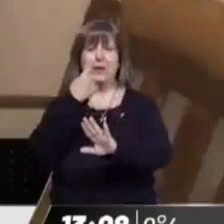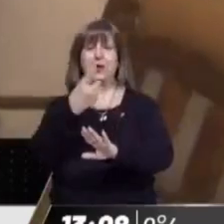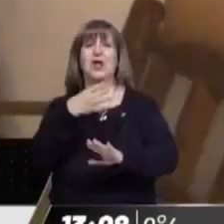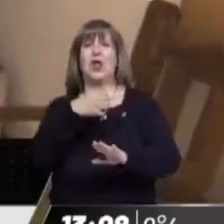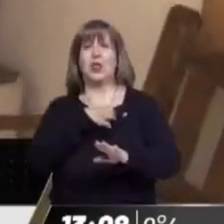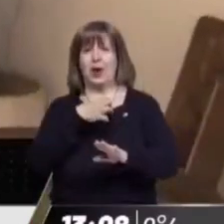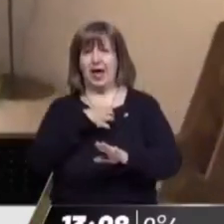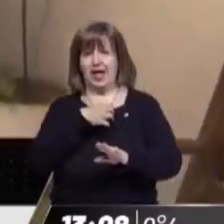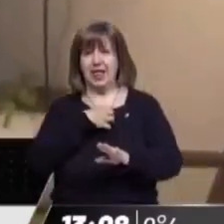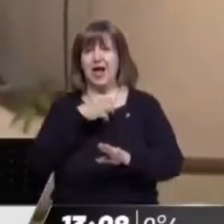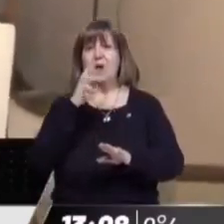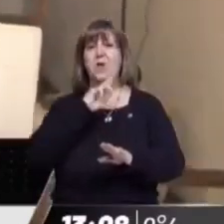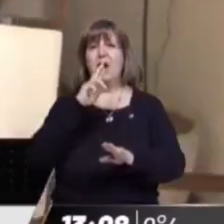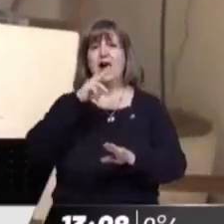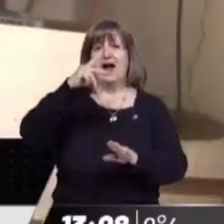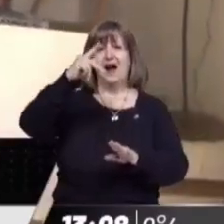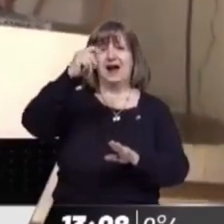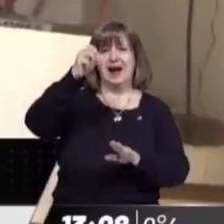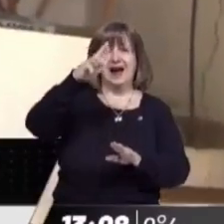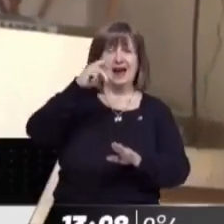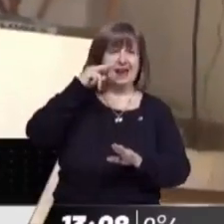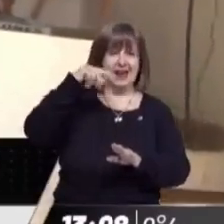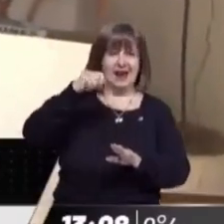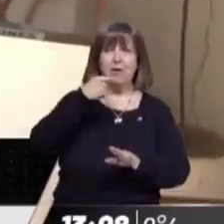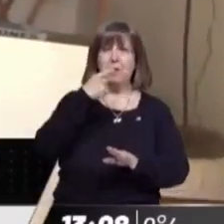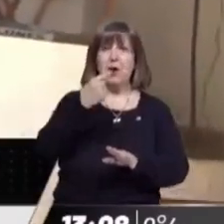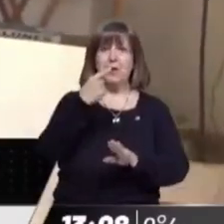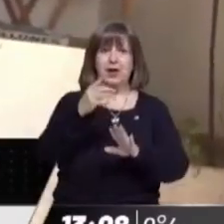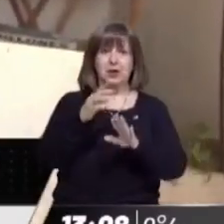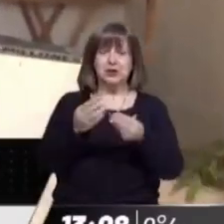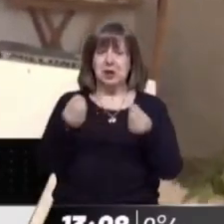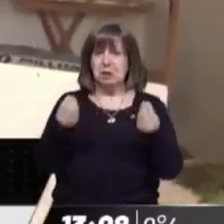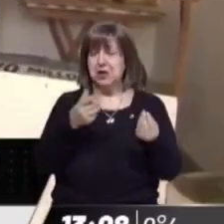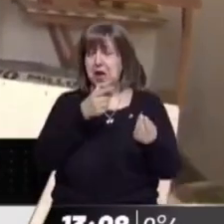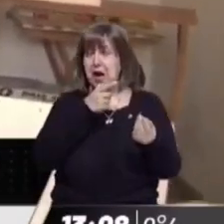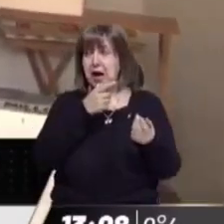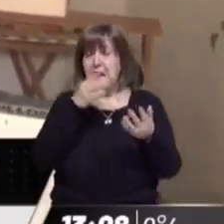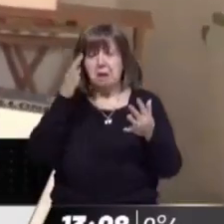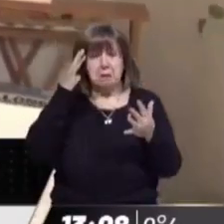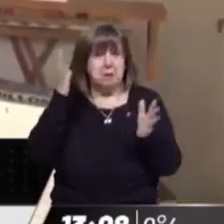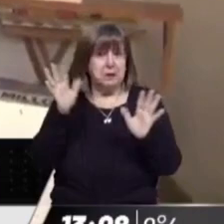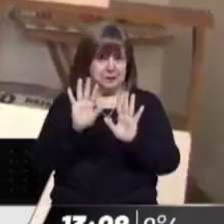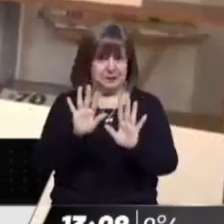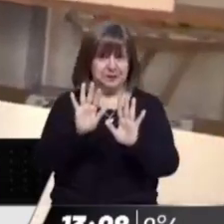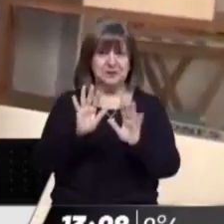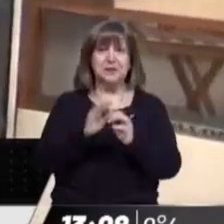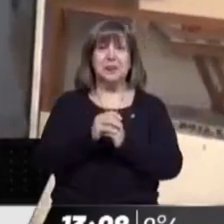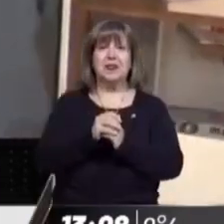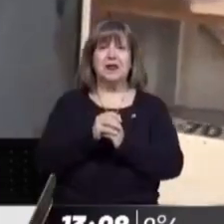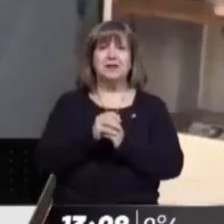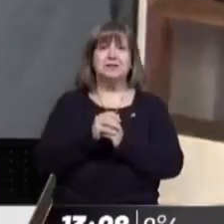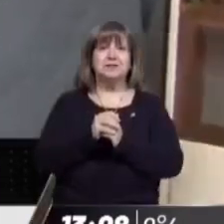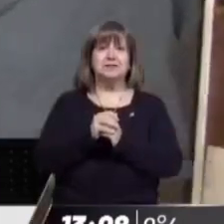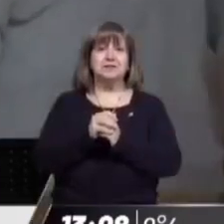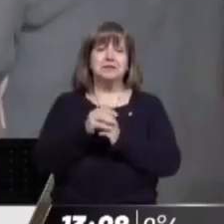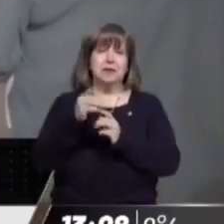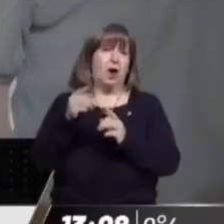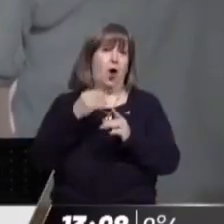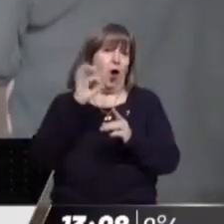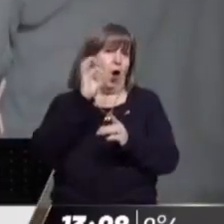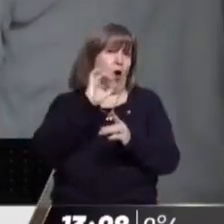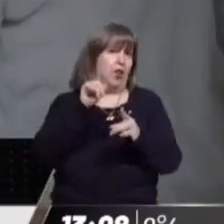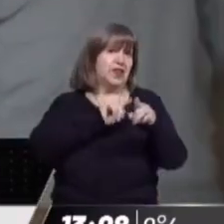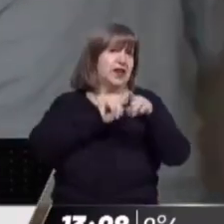a la dueña Karina. Claro, ¿por qué cree que todavía no ha aparecido? Pueden ir directamente, o sea, el ganador puede